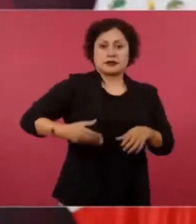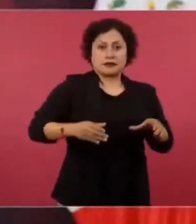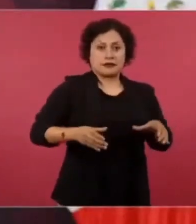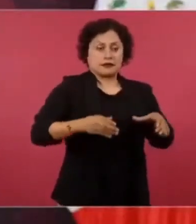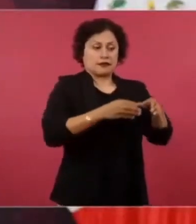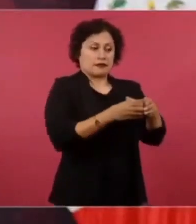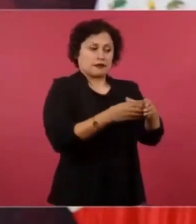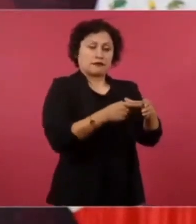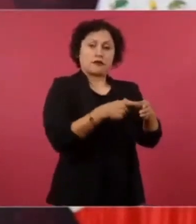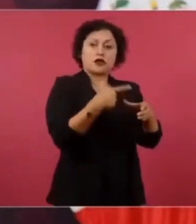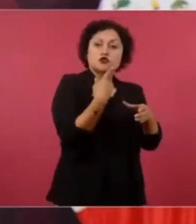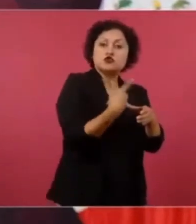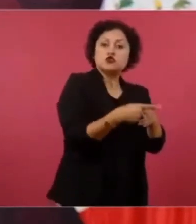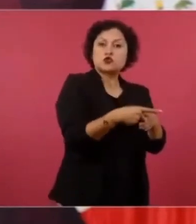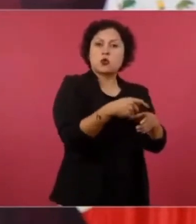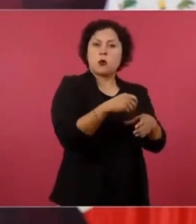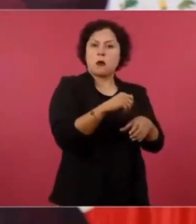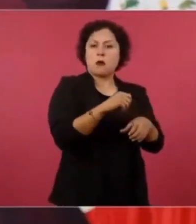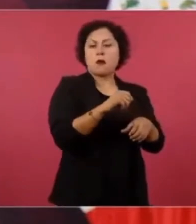a gobernantes,